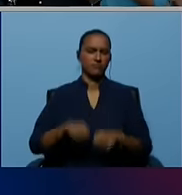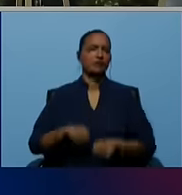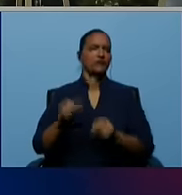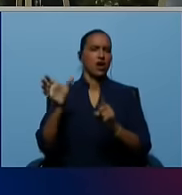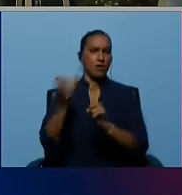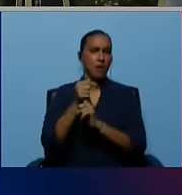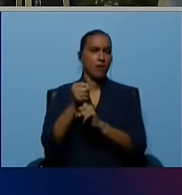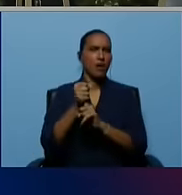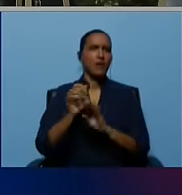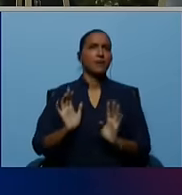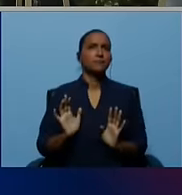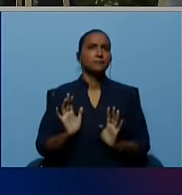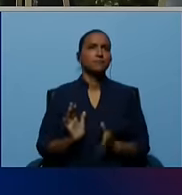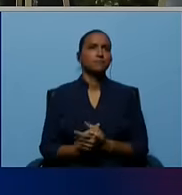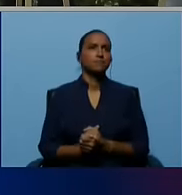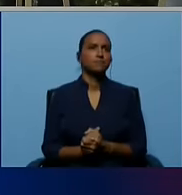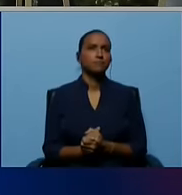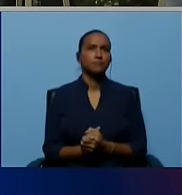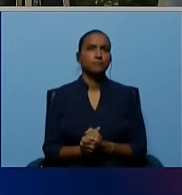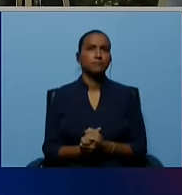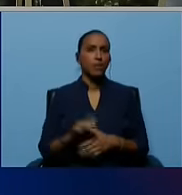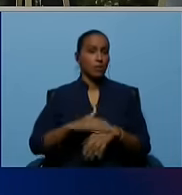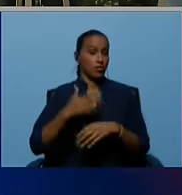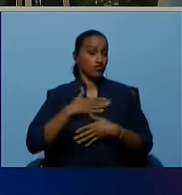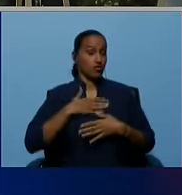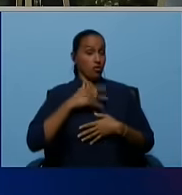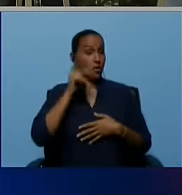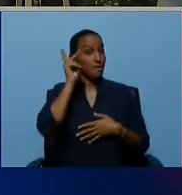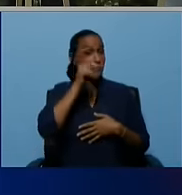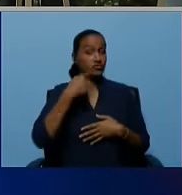Si yo lo que estoy, profesor Víctor, es